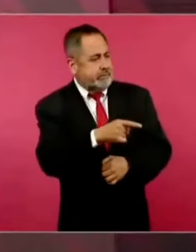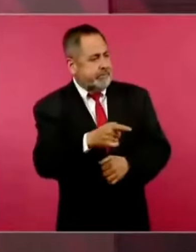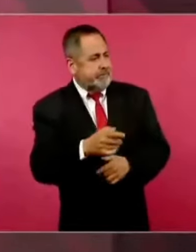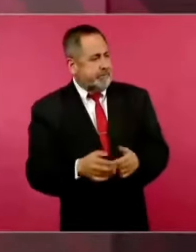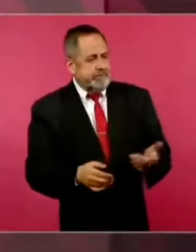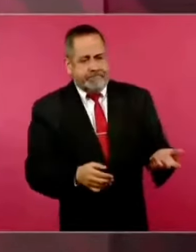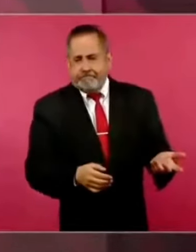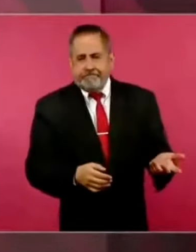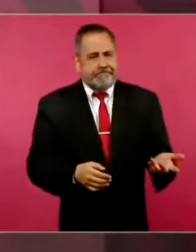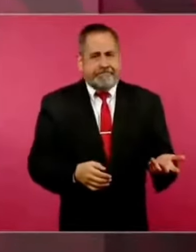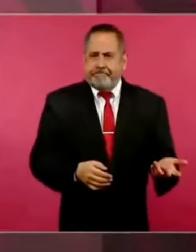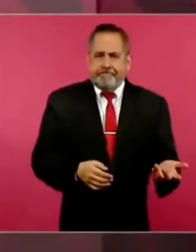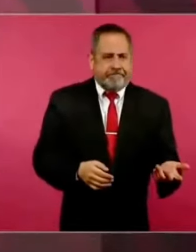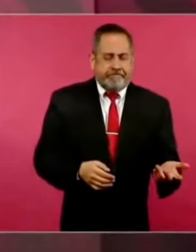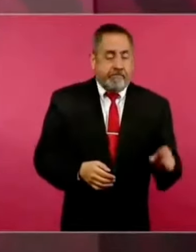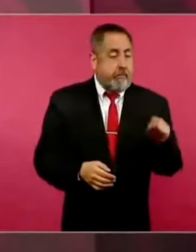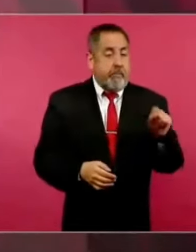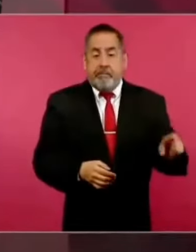que